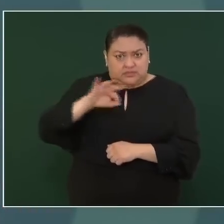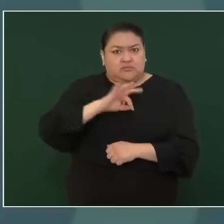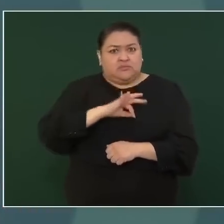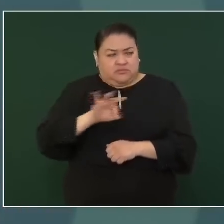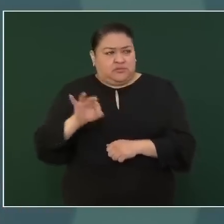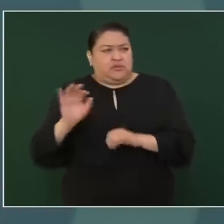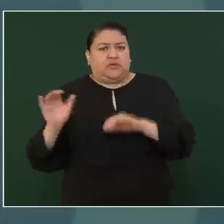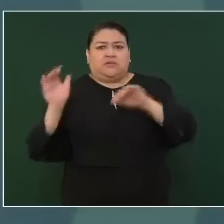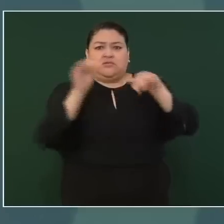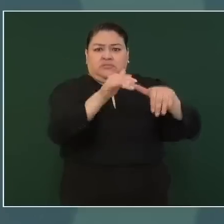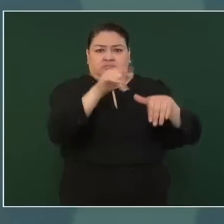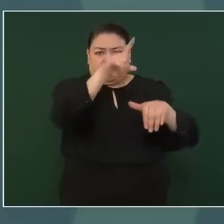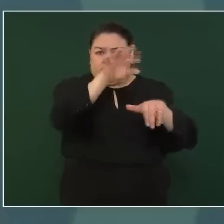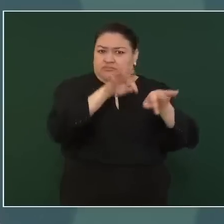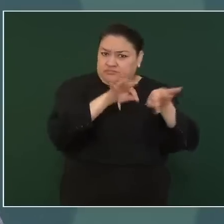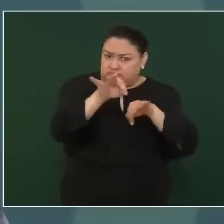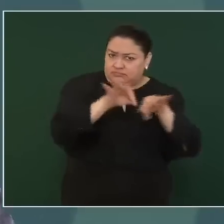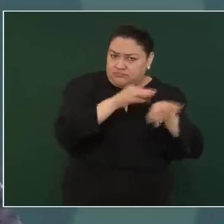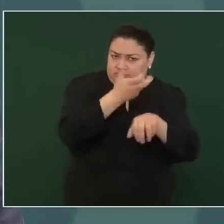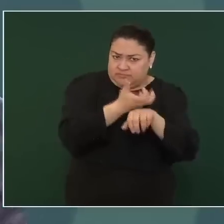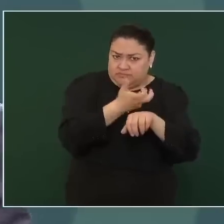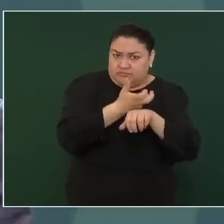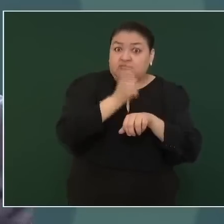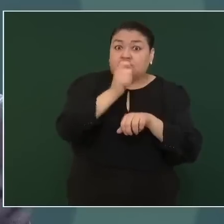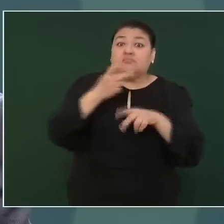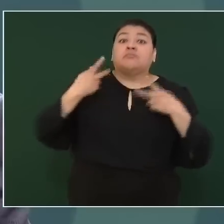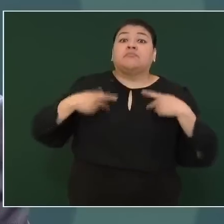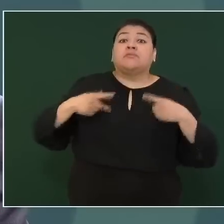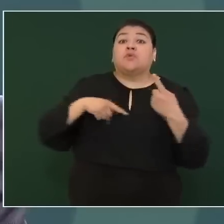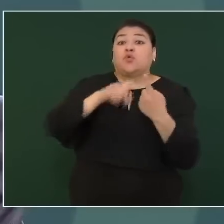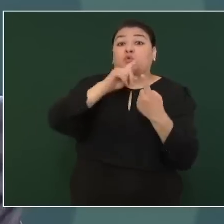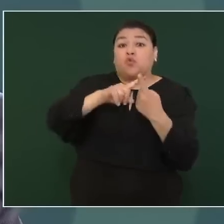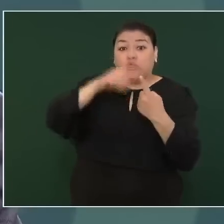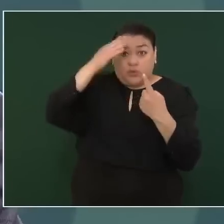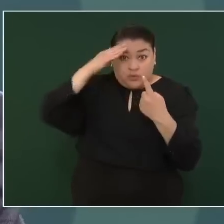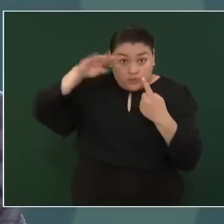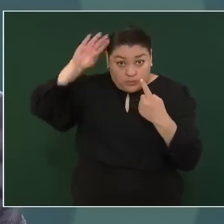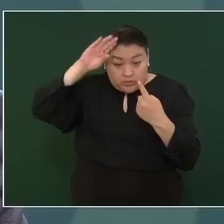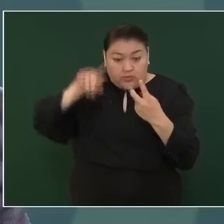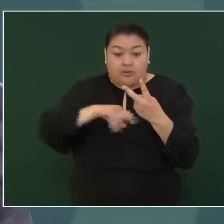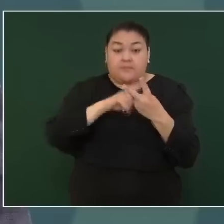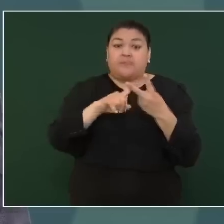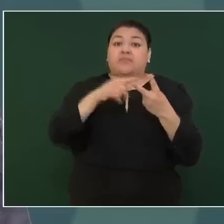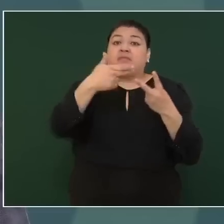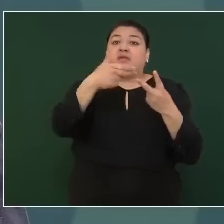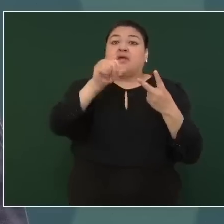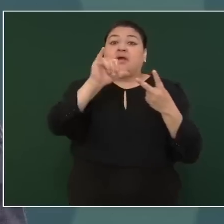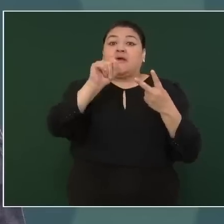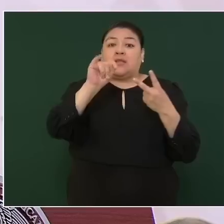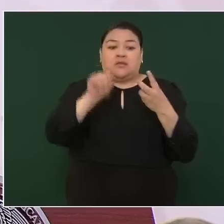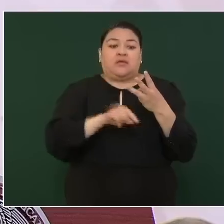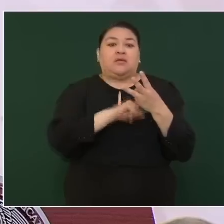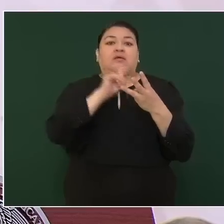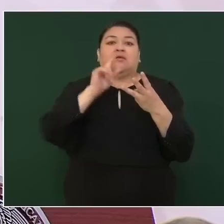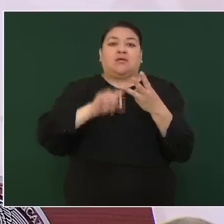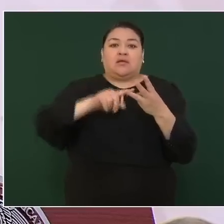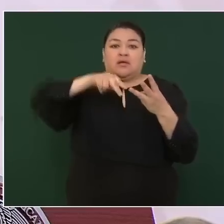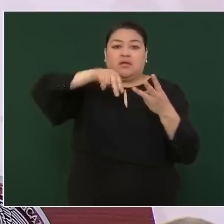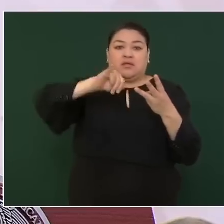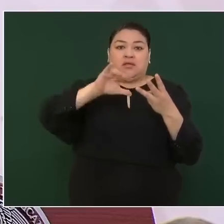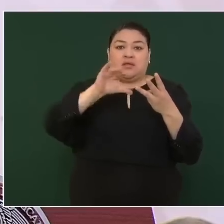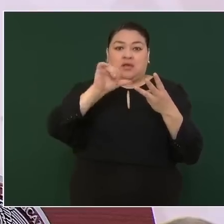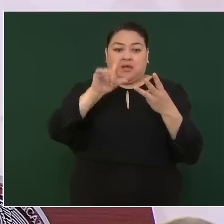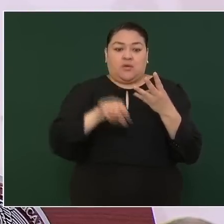laboral estadounidense para personas de Cuba, Haití, Nicaragua y Venezuela. Aquí